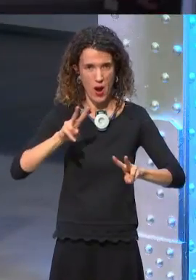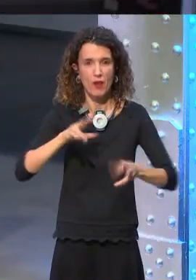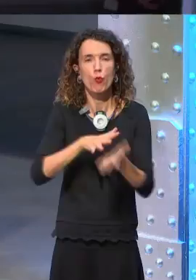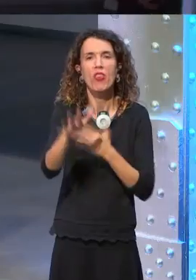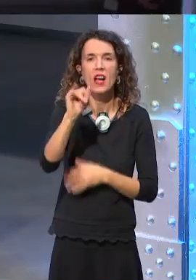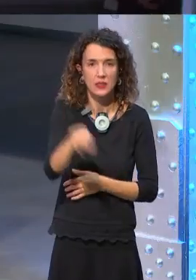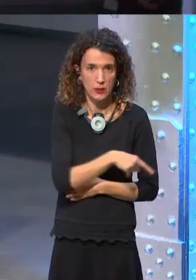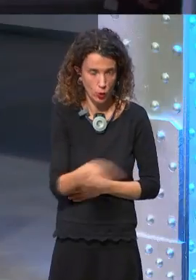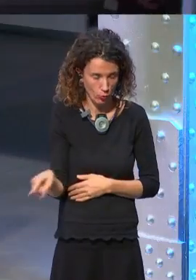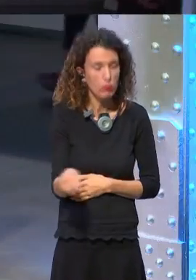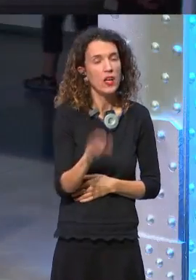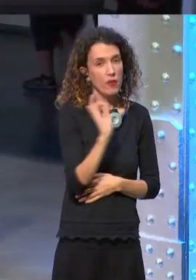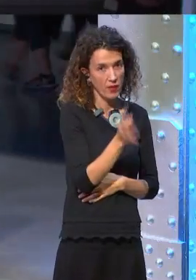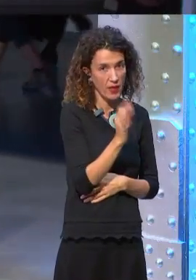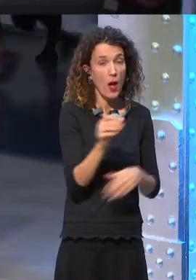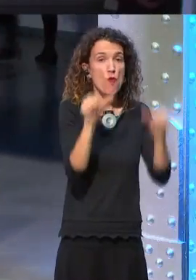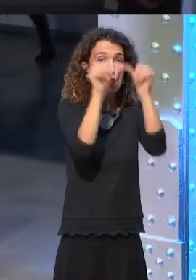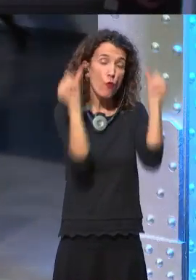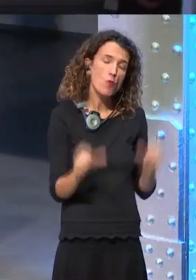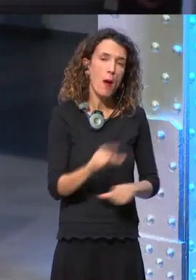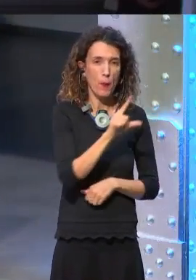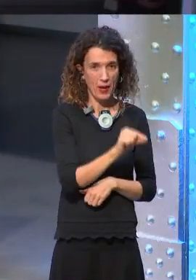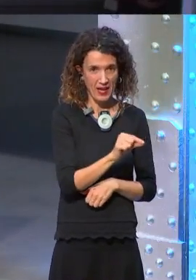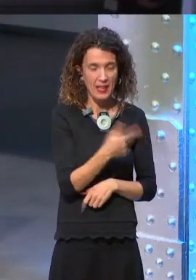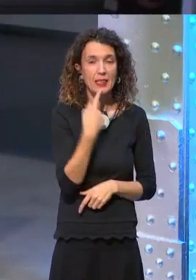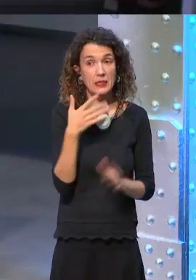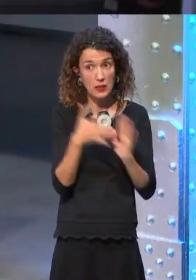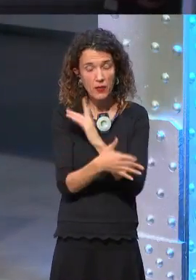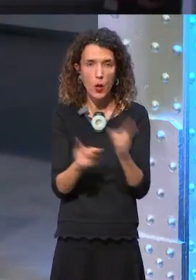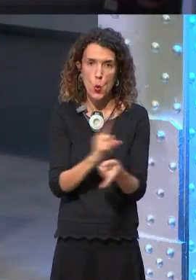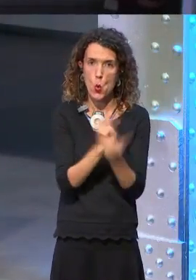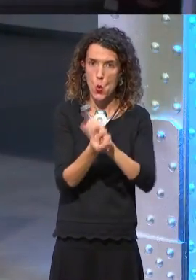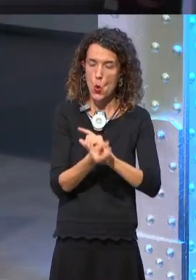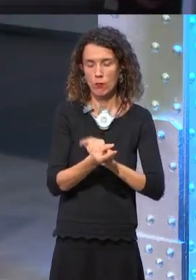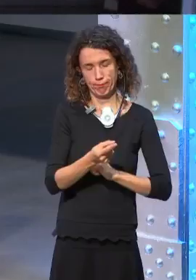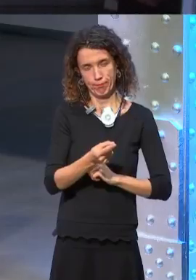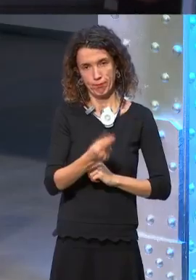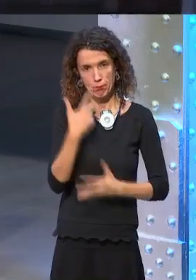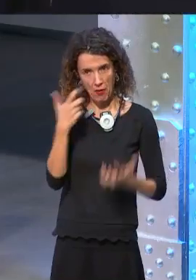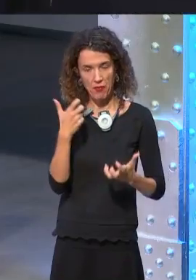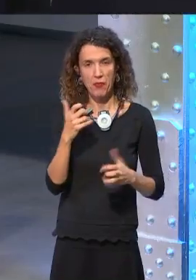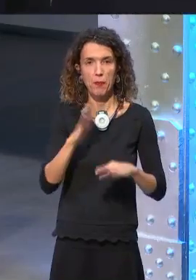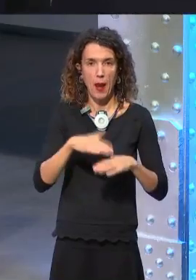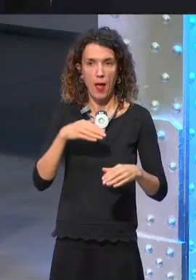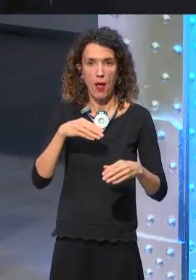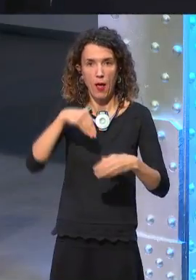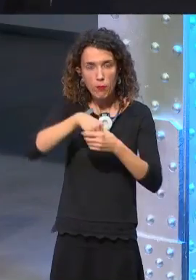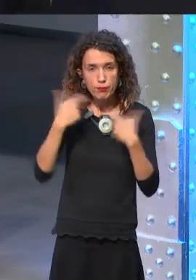Es verdad, la forma es barata y este es un cambio muy importante para la arquitectura.